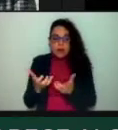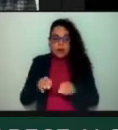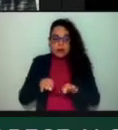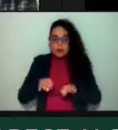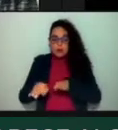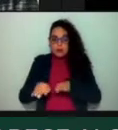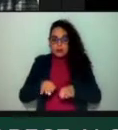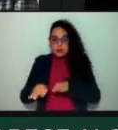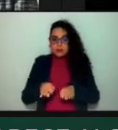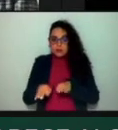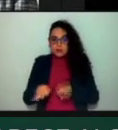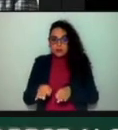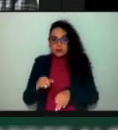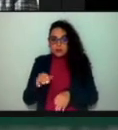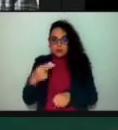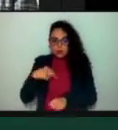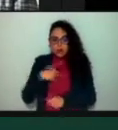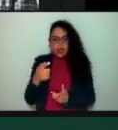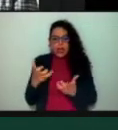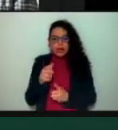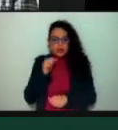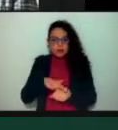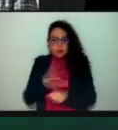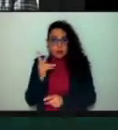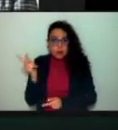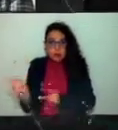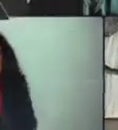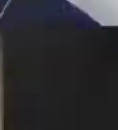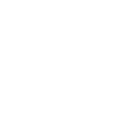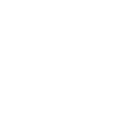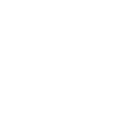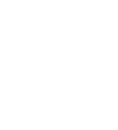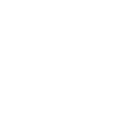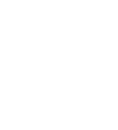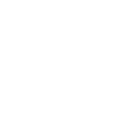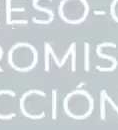los asistentes, apagó su cámara y se retiró de la reunión.